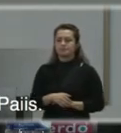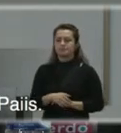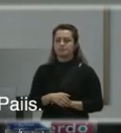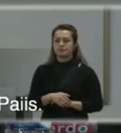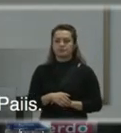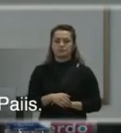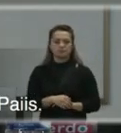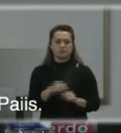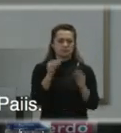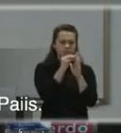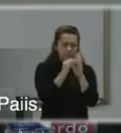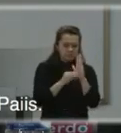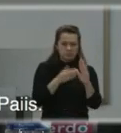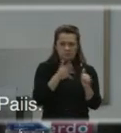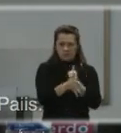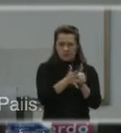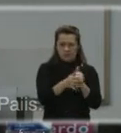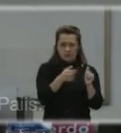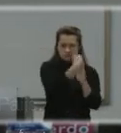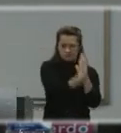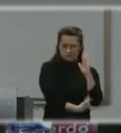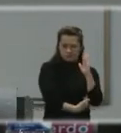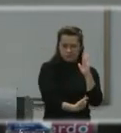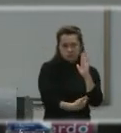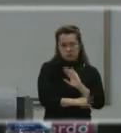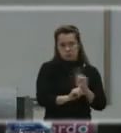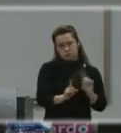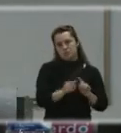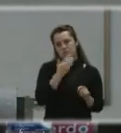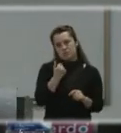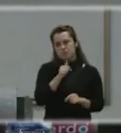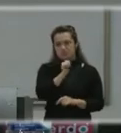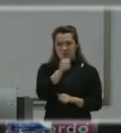sobre pues, el contenido del informe, porque esperamos